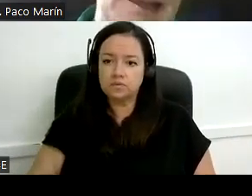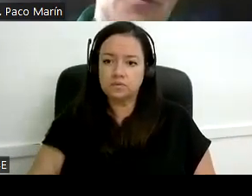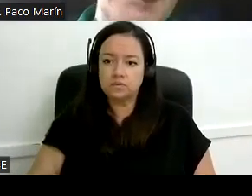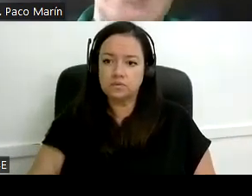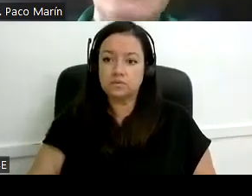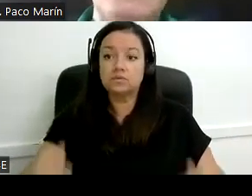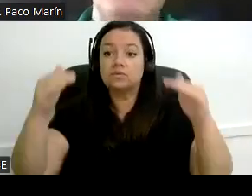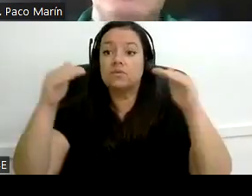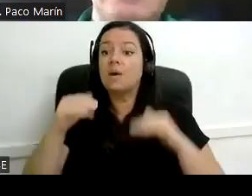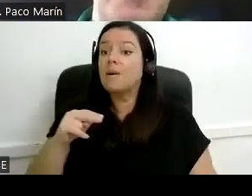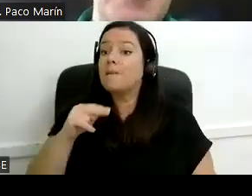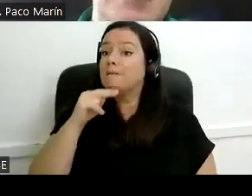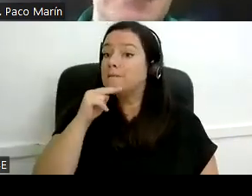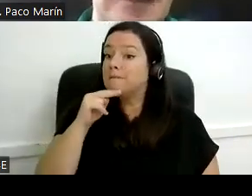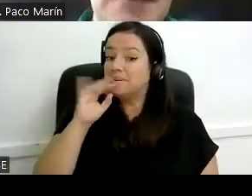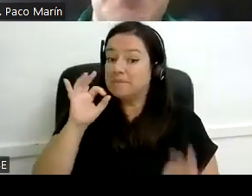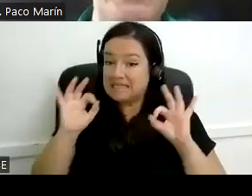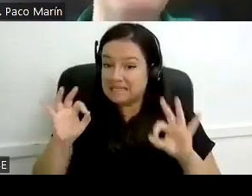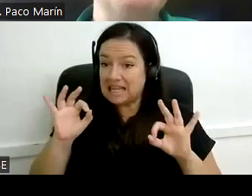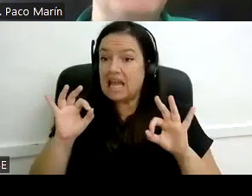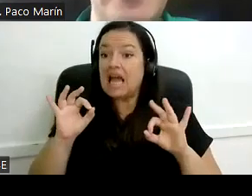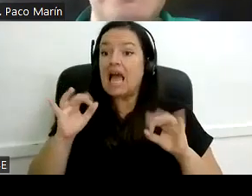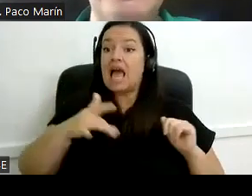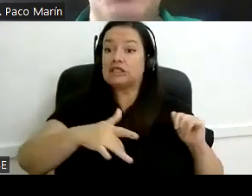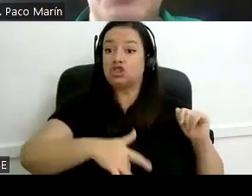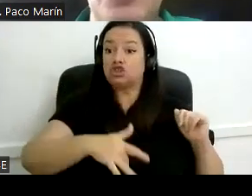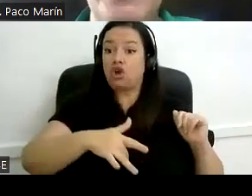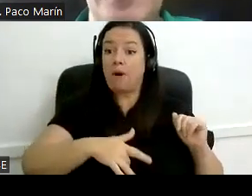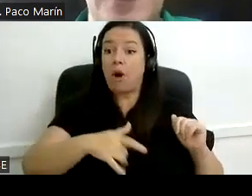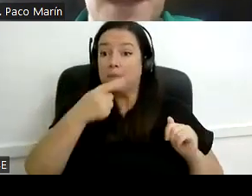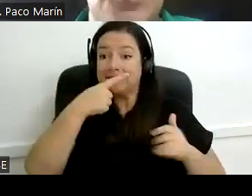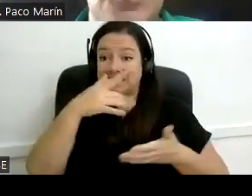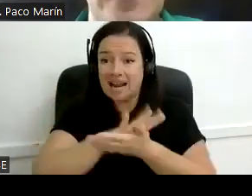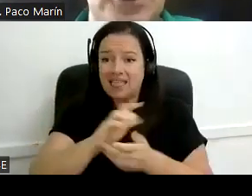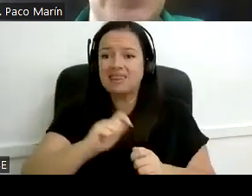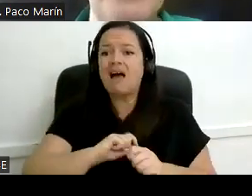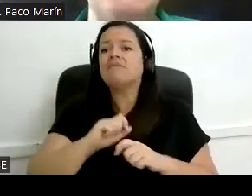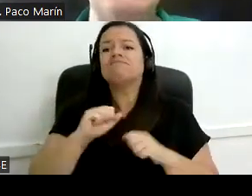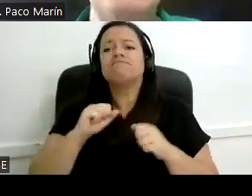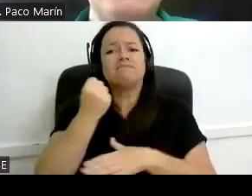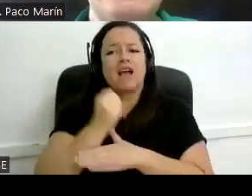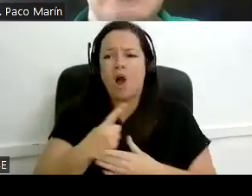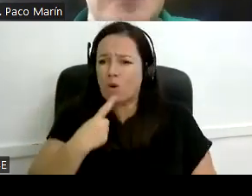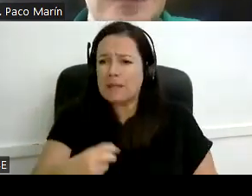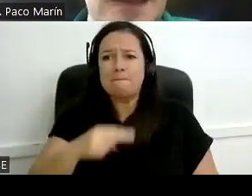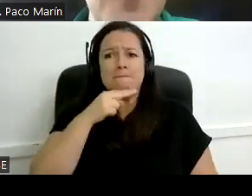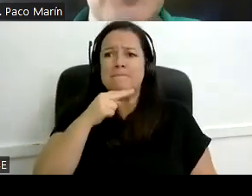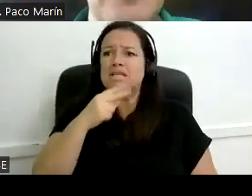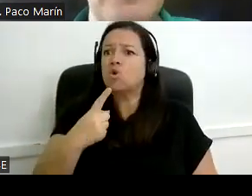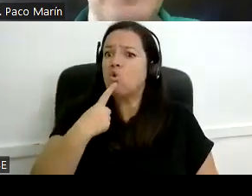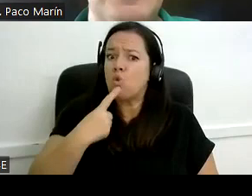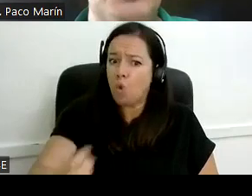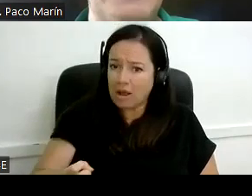de vía urinaria y de vía digestiva, por ejemplo, los tranquilizantes pueden producir estreñimiento y retención de orina.